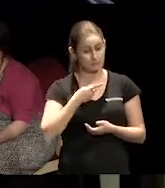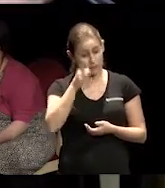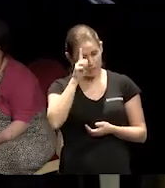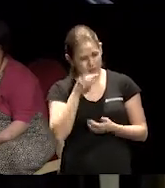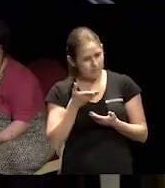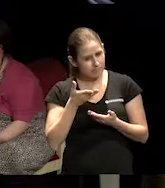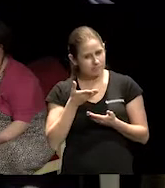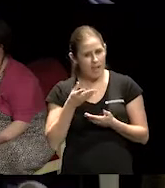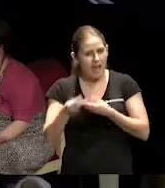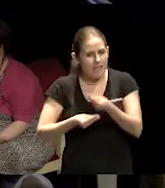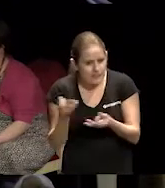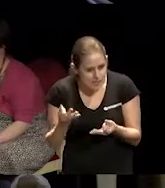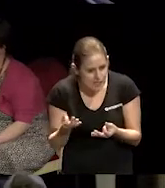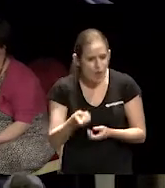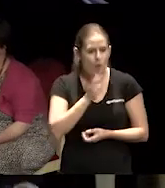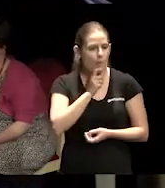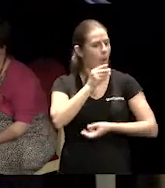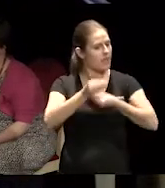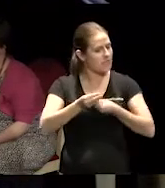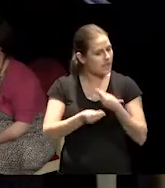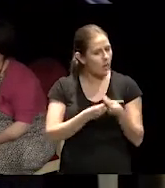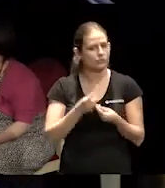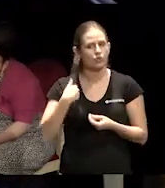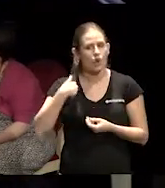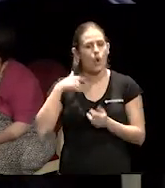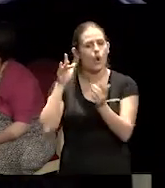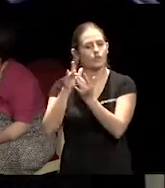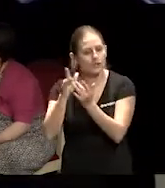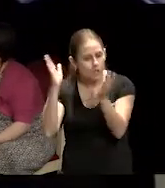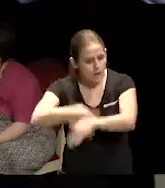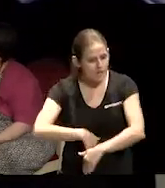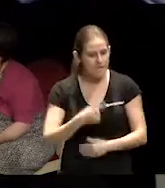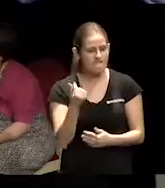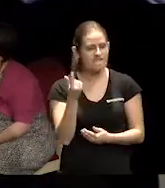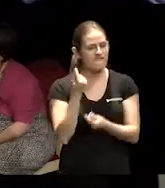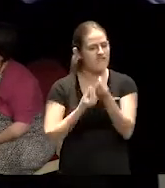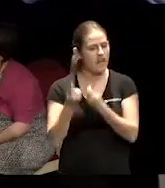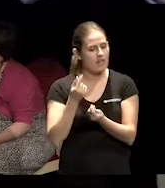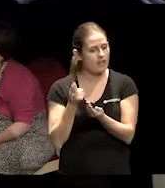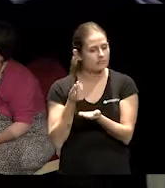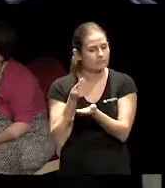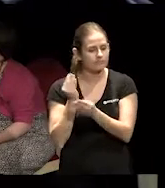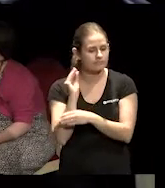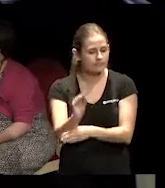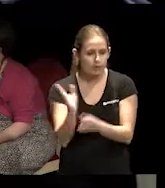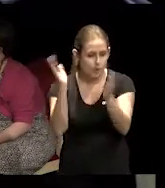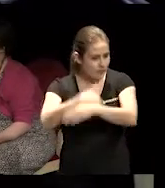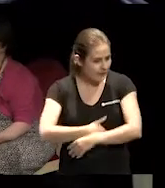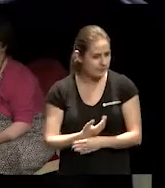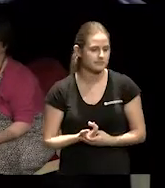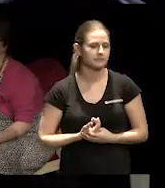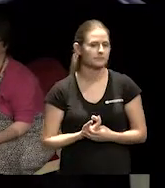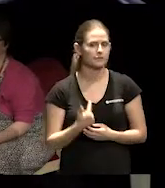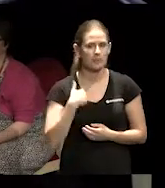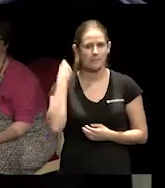bueno, no tenía contactos, no tenía la financiación, hablo un inglés horrible, parecía que todo estaba en